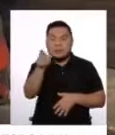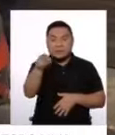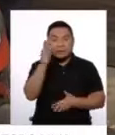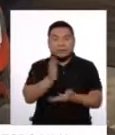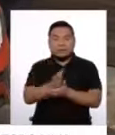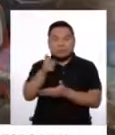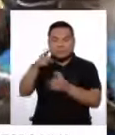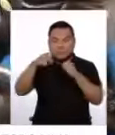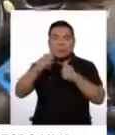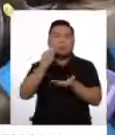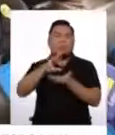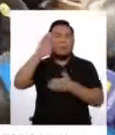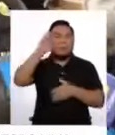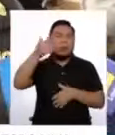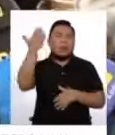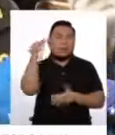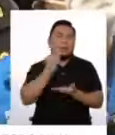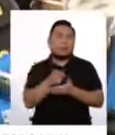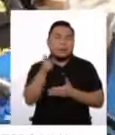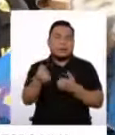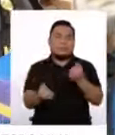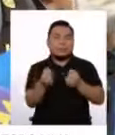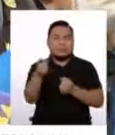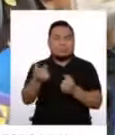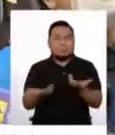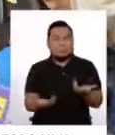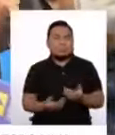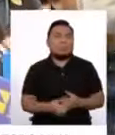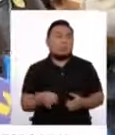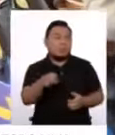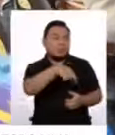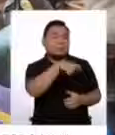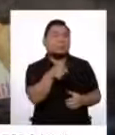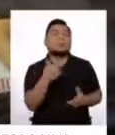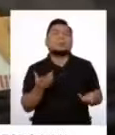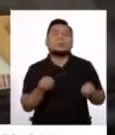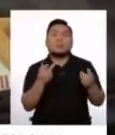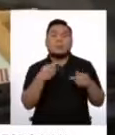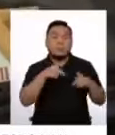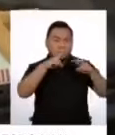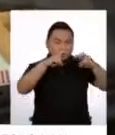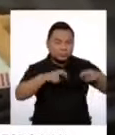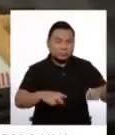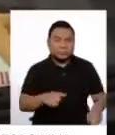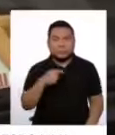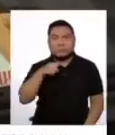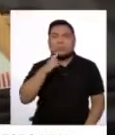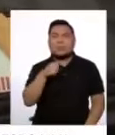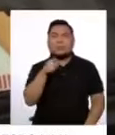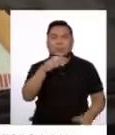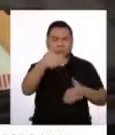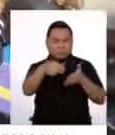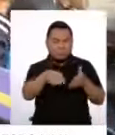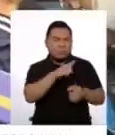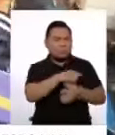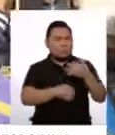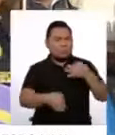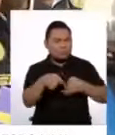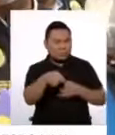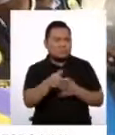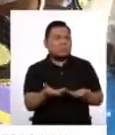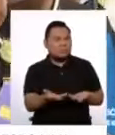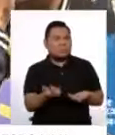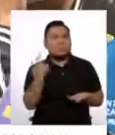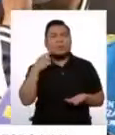policiales. Cuenta con unos permisos inclusive. Y cuenta permiso ahí que han verificado que es del poder judicial. Falso. Fácil